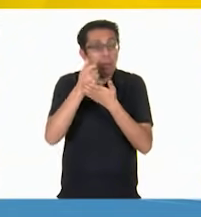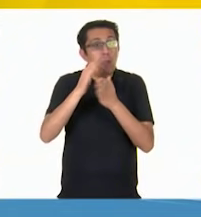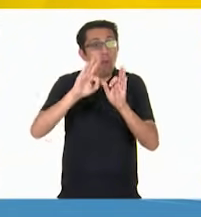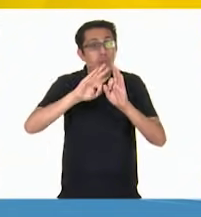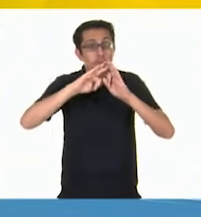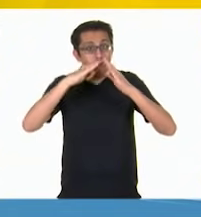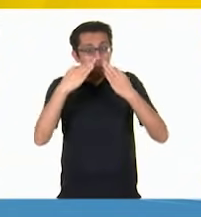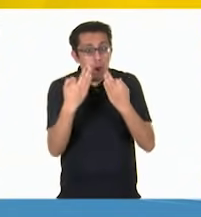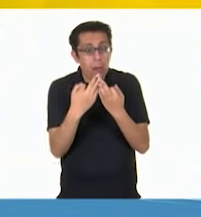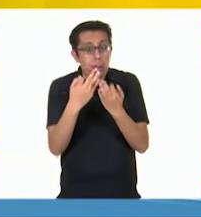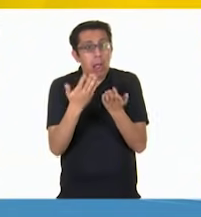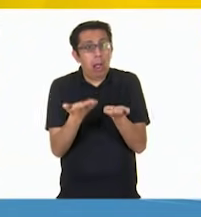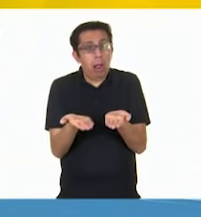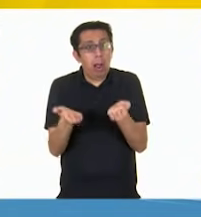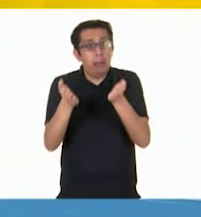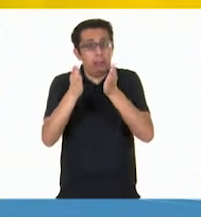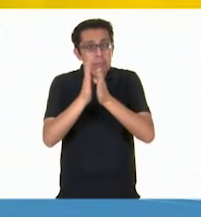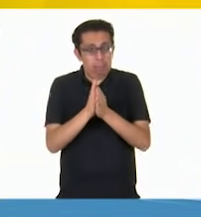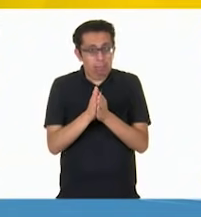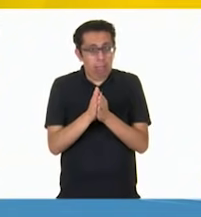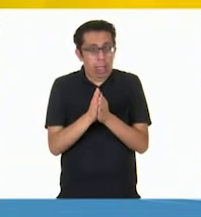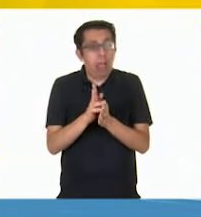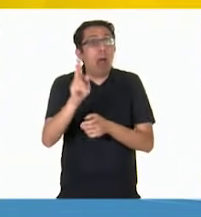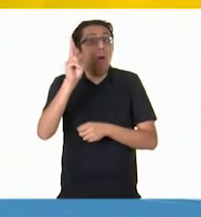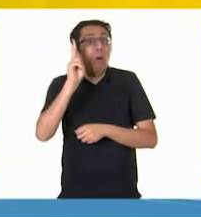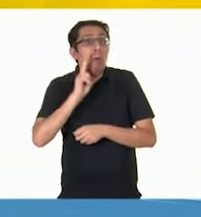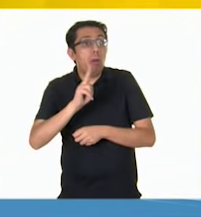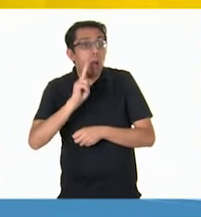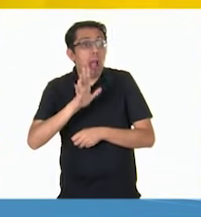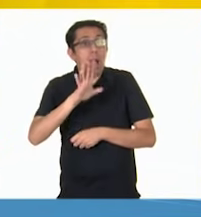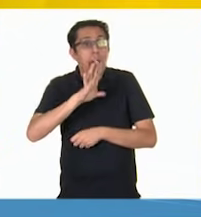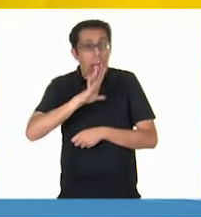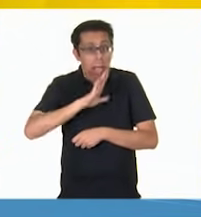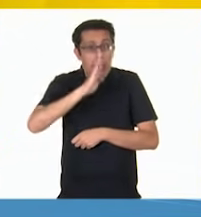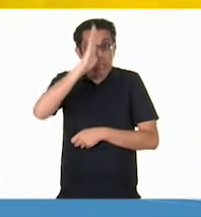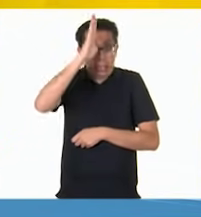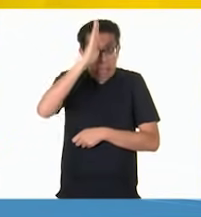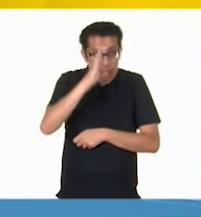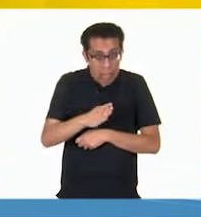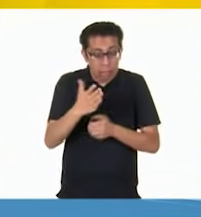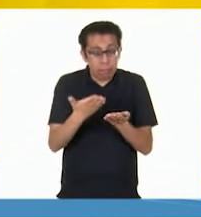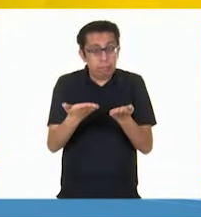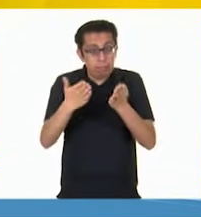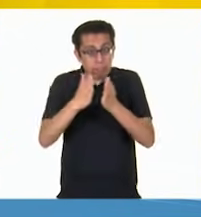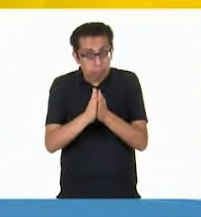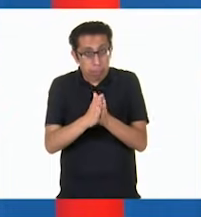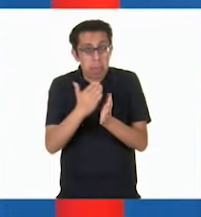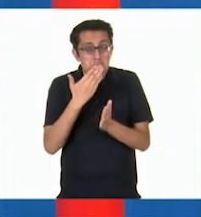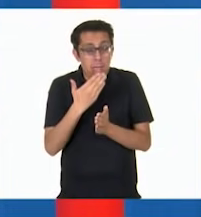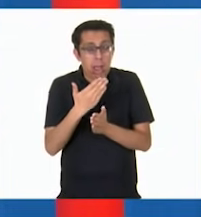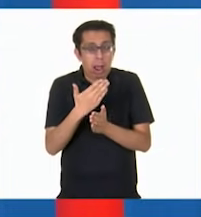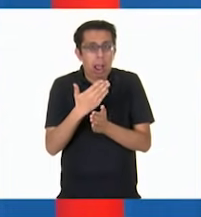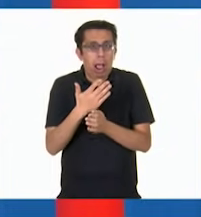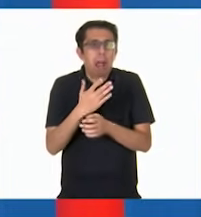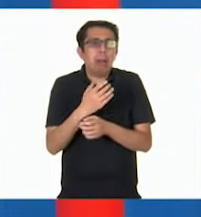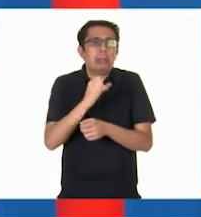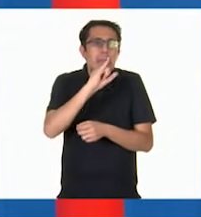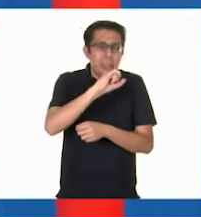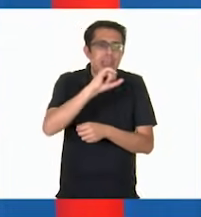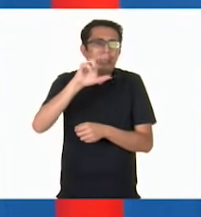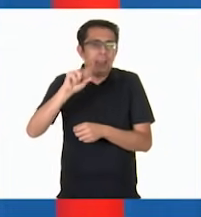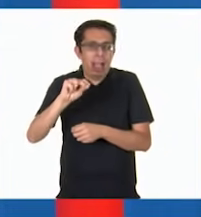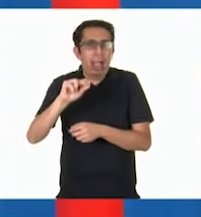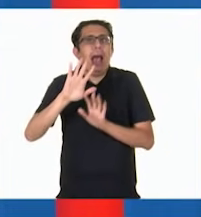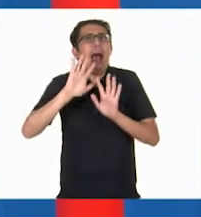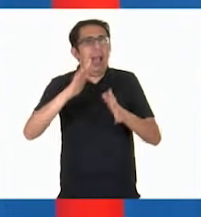y así iremos identificando cuáles sí son ejes de simetría y cuáles no. Ah, claro, claro. Ya